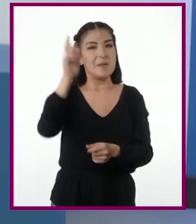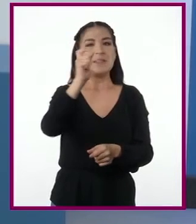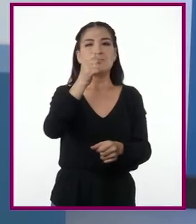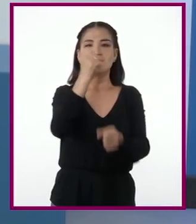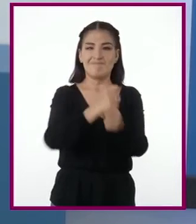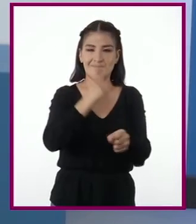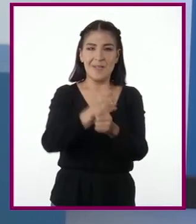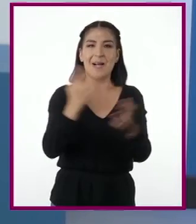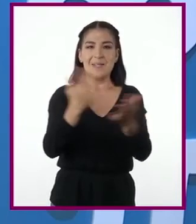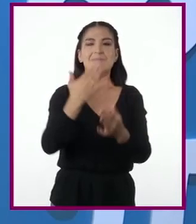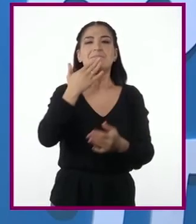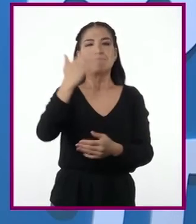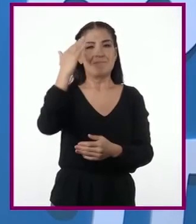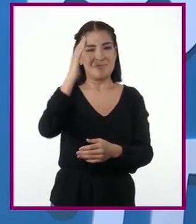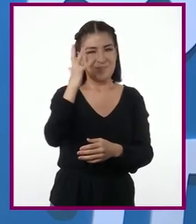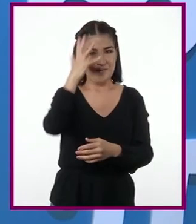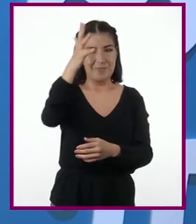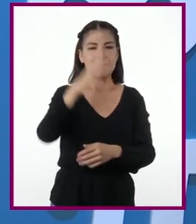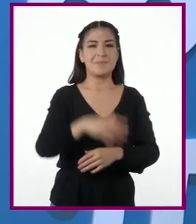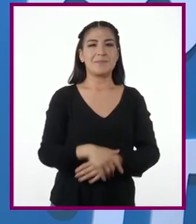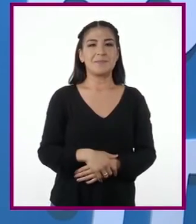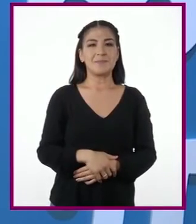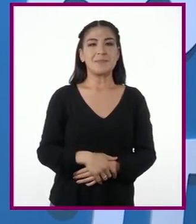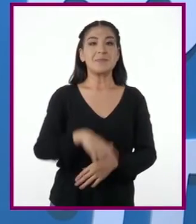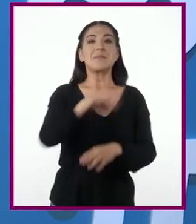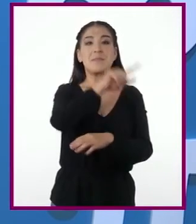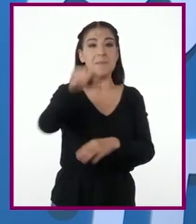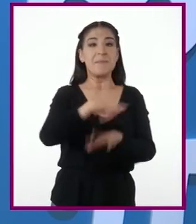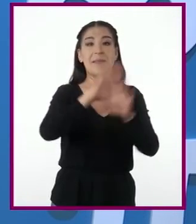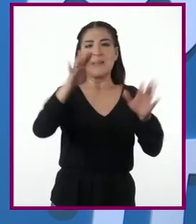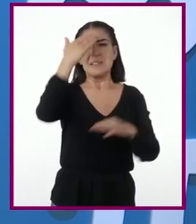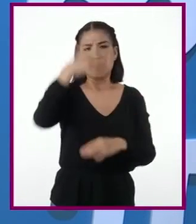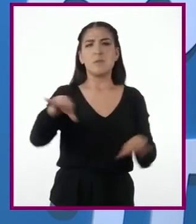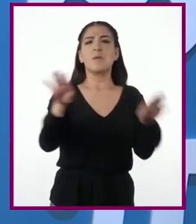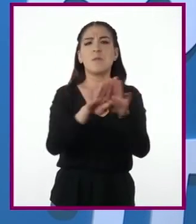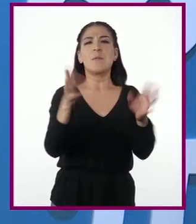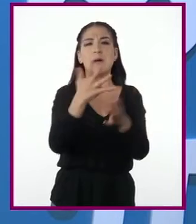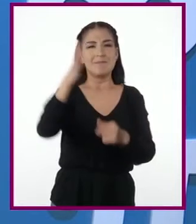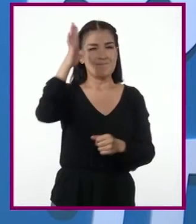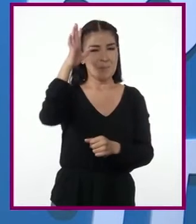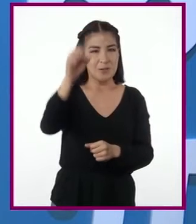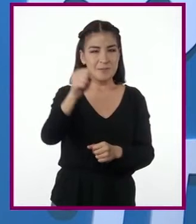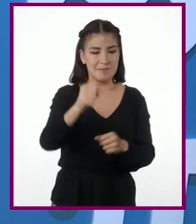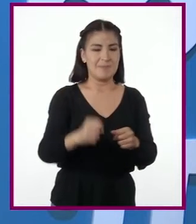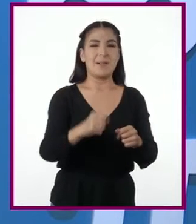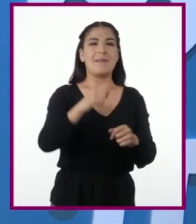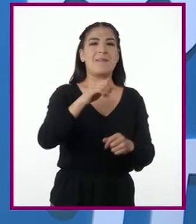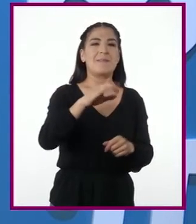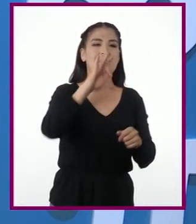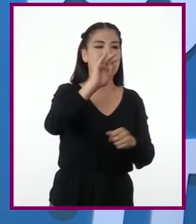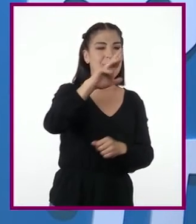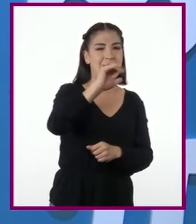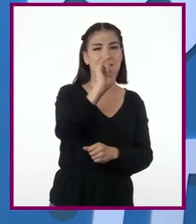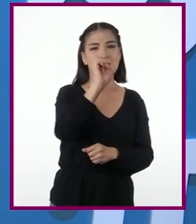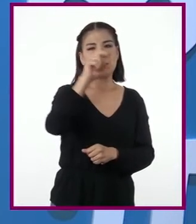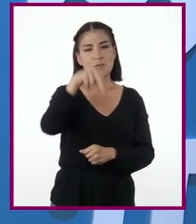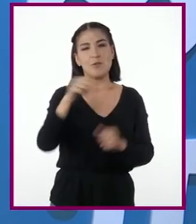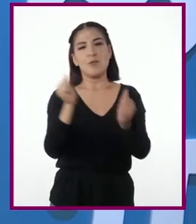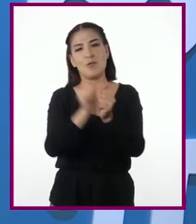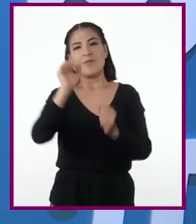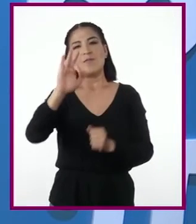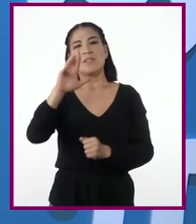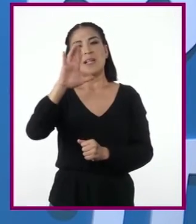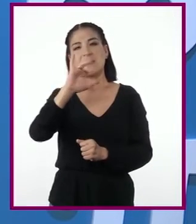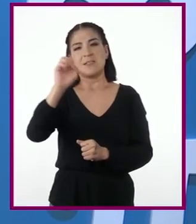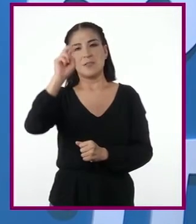hace al maestro. Ya que sabemos cómo se lleva a cabo el concepto fracción a fracción y la regla de los